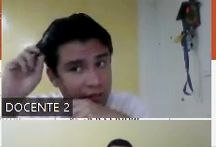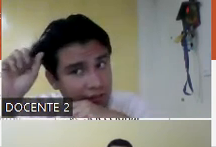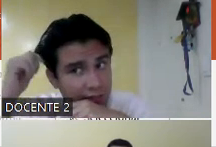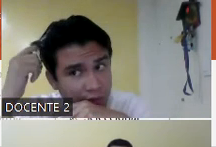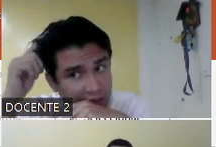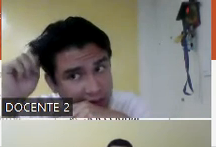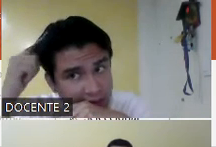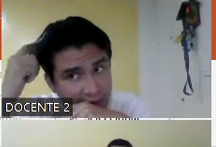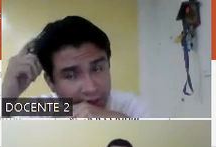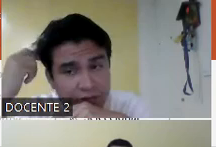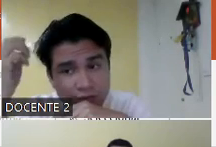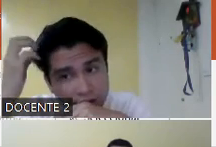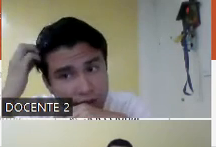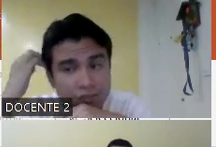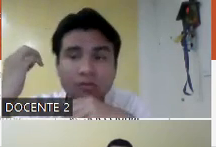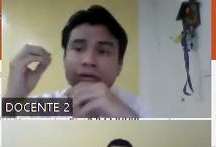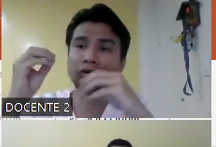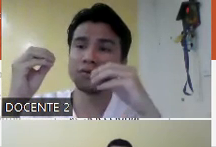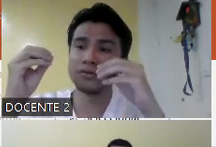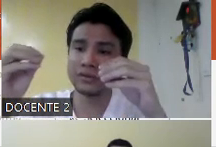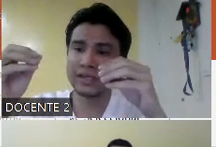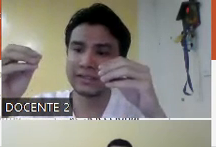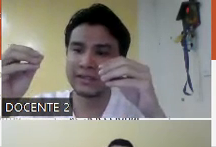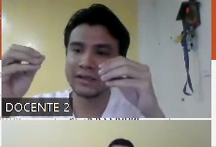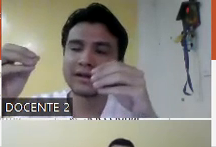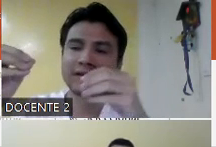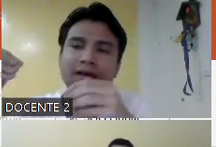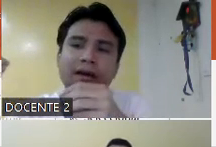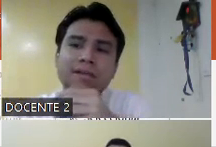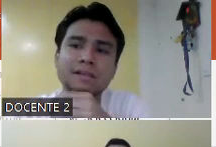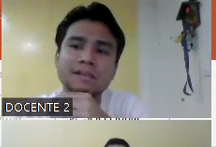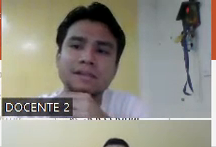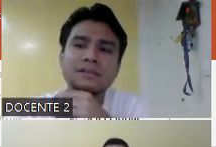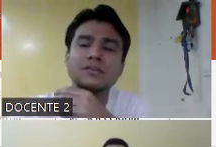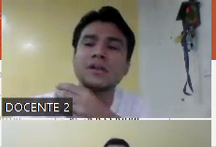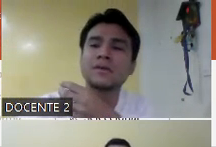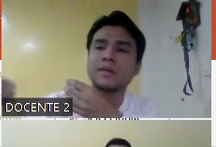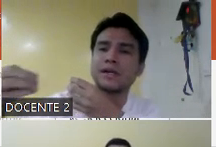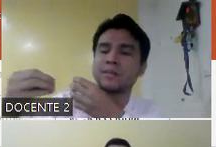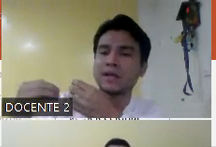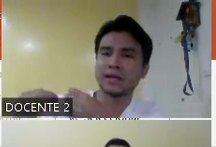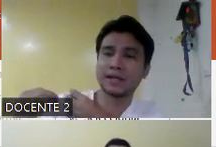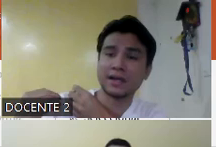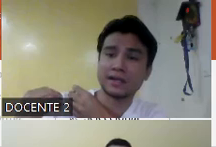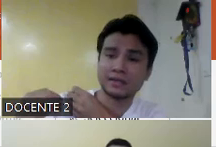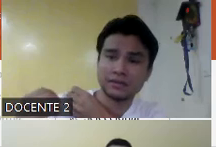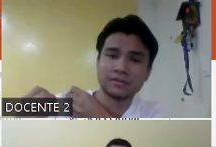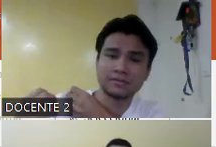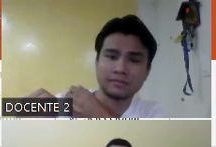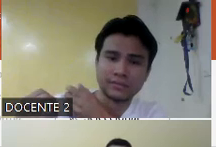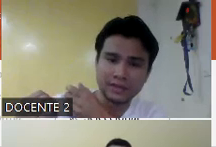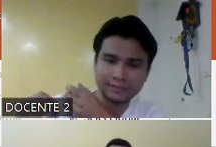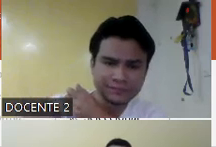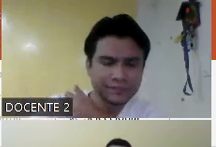o haciéndose las mujeres hacia el cabello. Son conductas que a veces son de alguna manera para generar